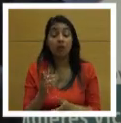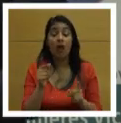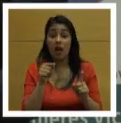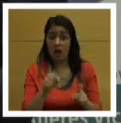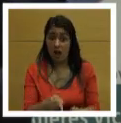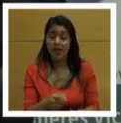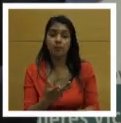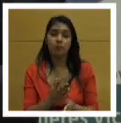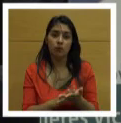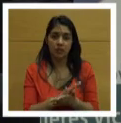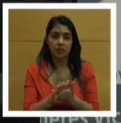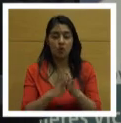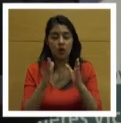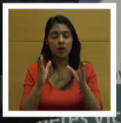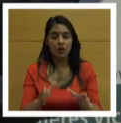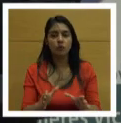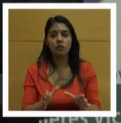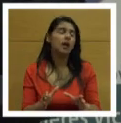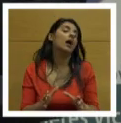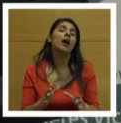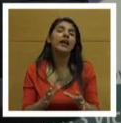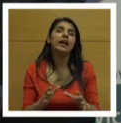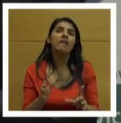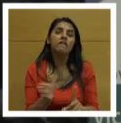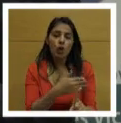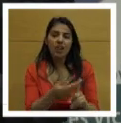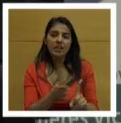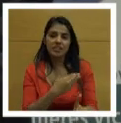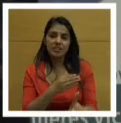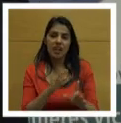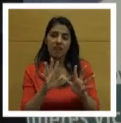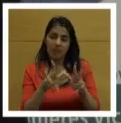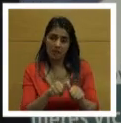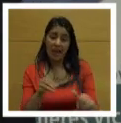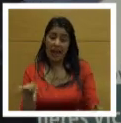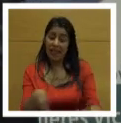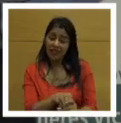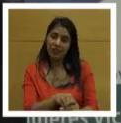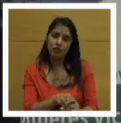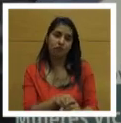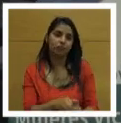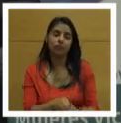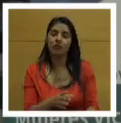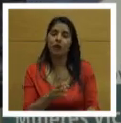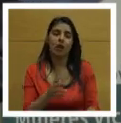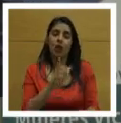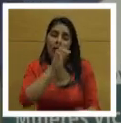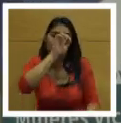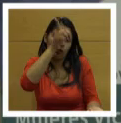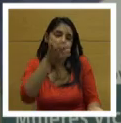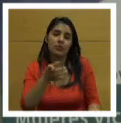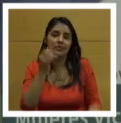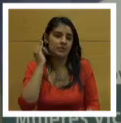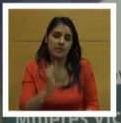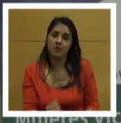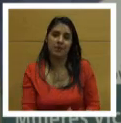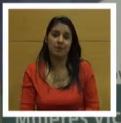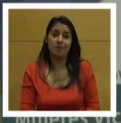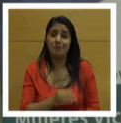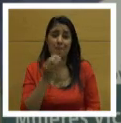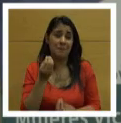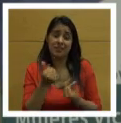violencia intrafamiliar típica. Típica, características de un juzgado de familia. Y se las traigo a colación